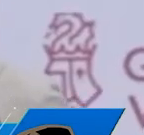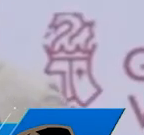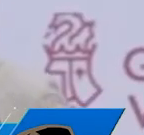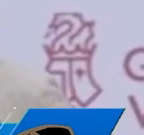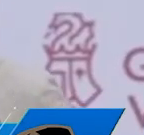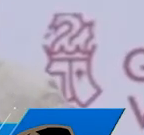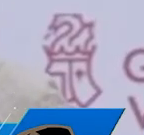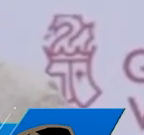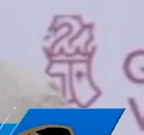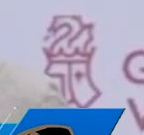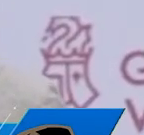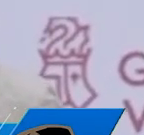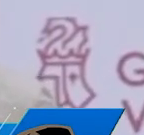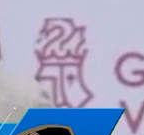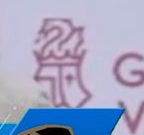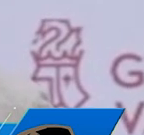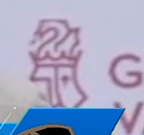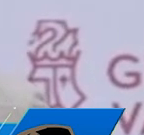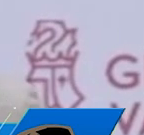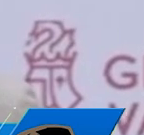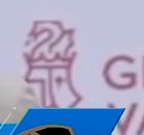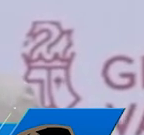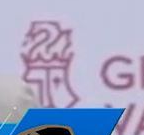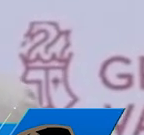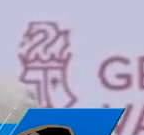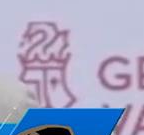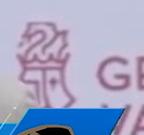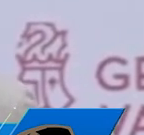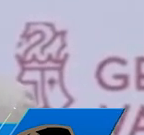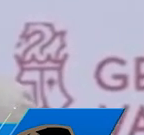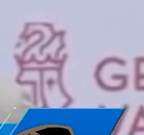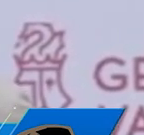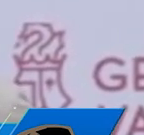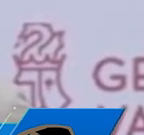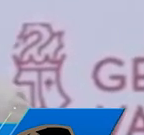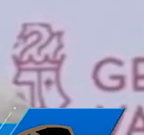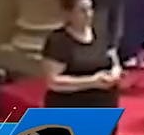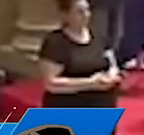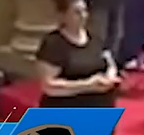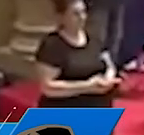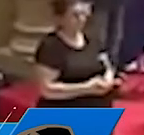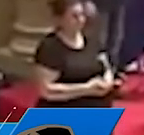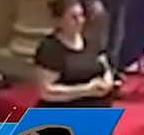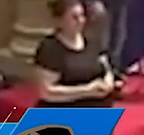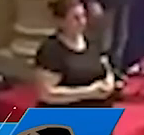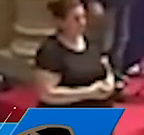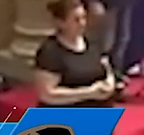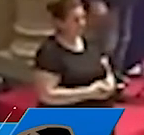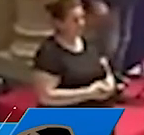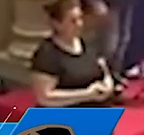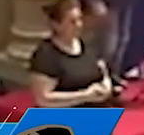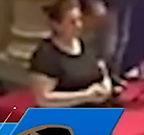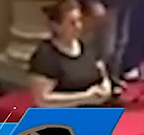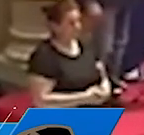equivocada, errada. La comunidad valenciana, curiosamente, en las encuestas del CIS, dice que es el territorio español que más